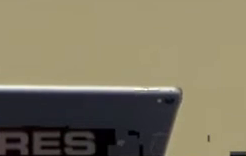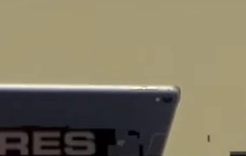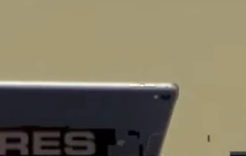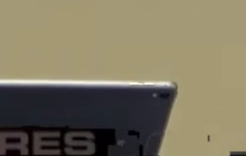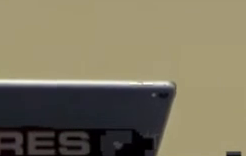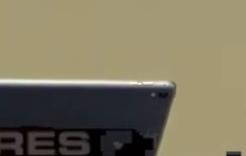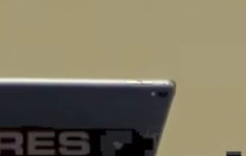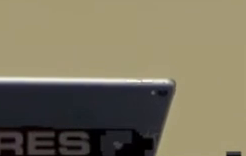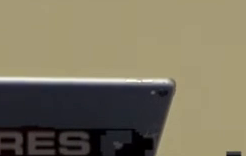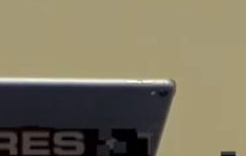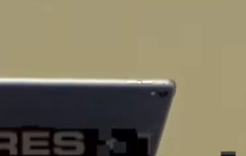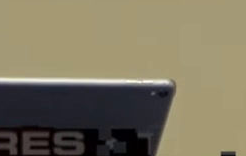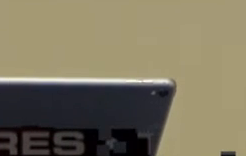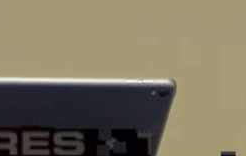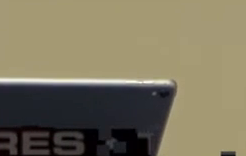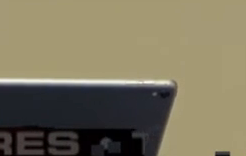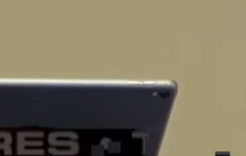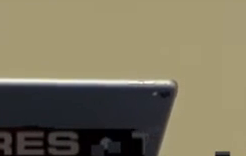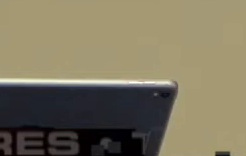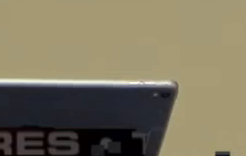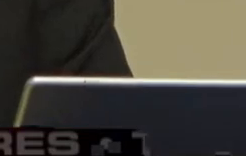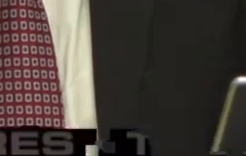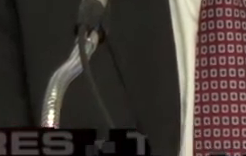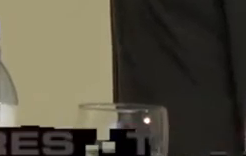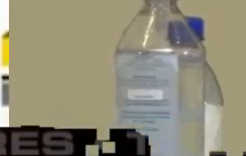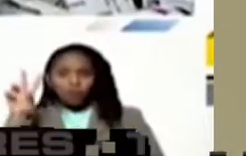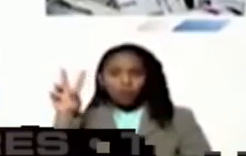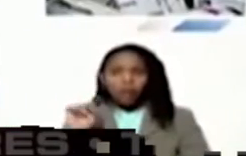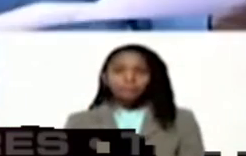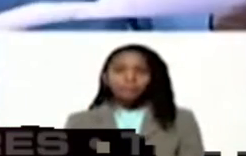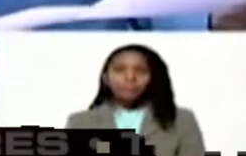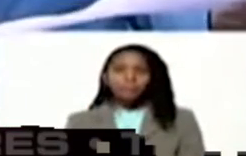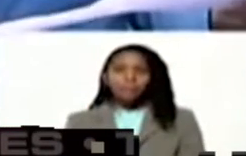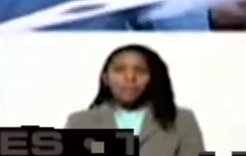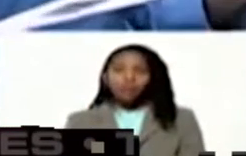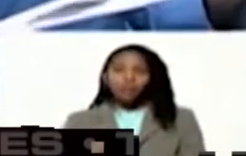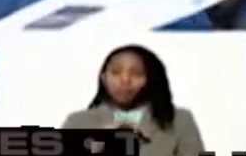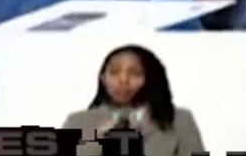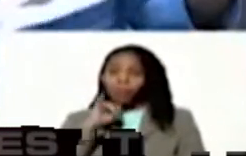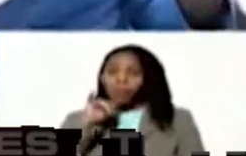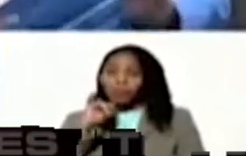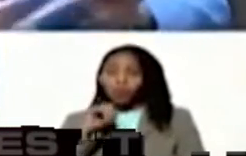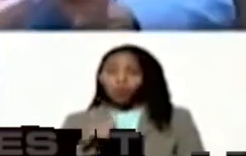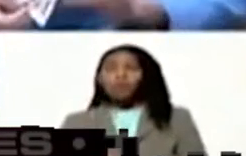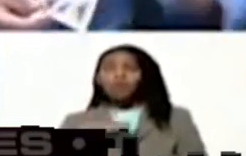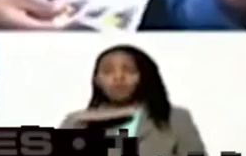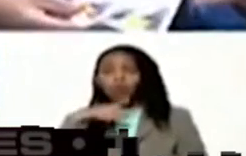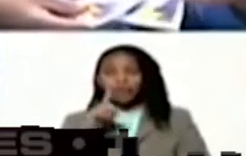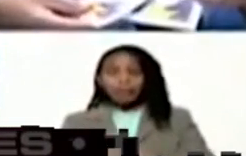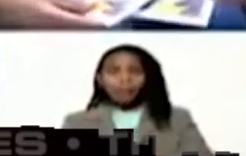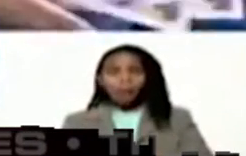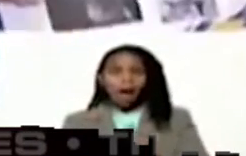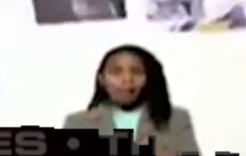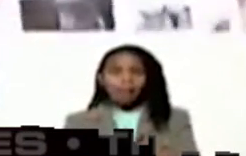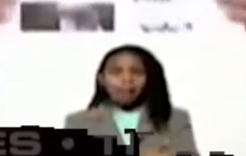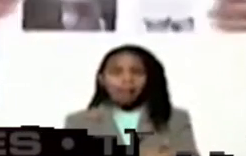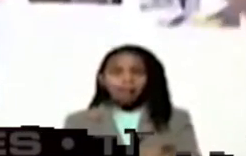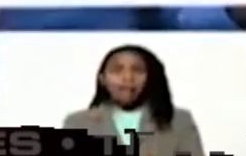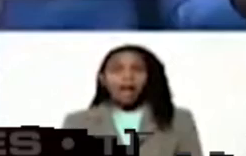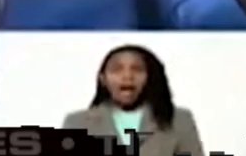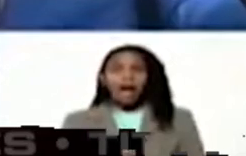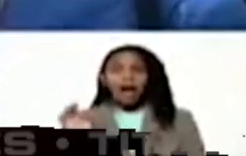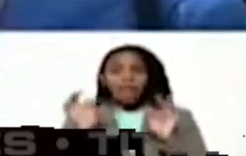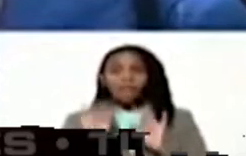proyecciones del Banco Central como viable. Gobierno de Maduro rechaza vacunas AstraZeneca del